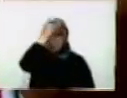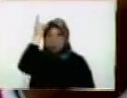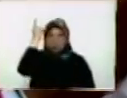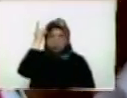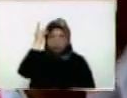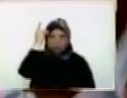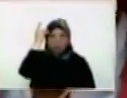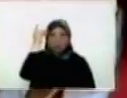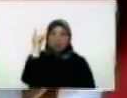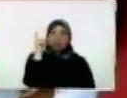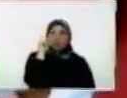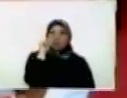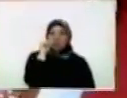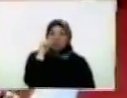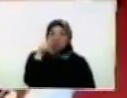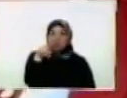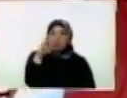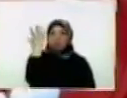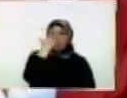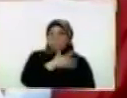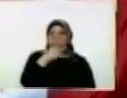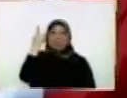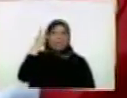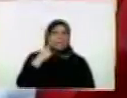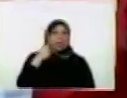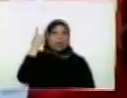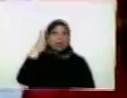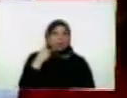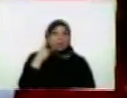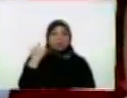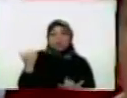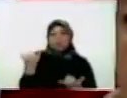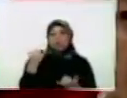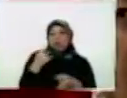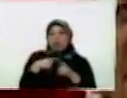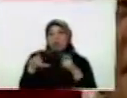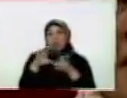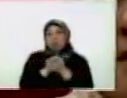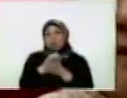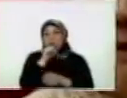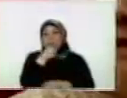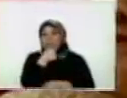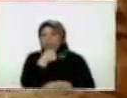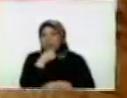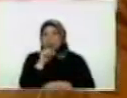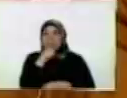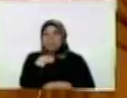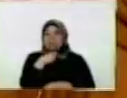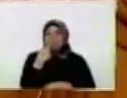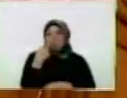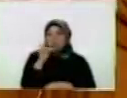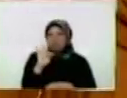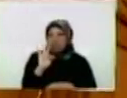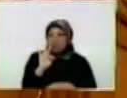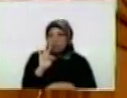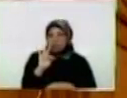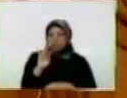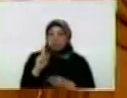Pedro, Fran Morales, que hoy le decimos el viejo Fran, Campos Apontes, entre otros, Saúl,